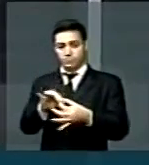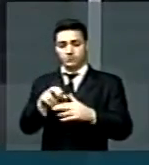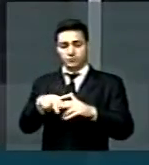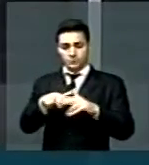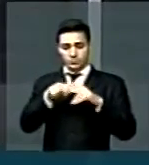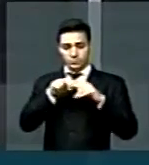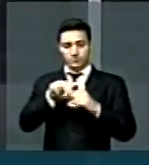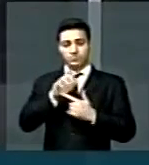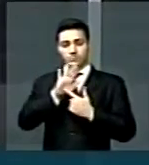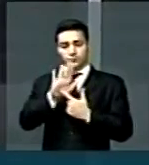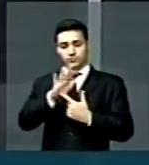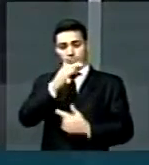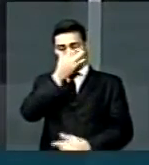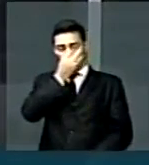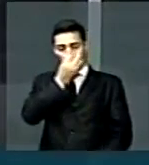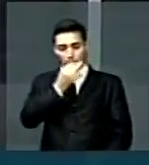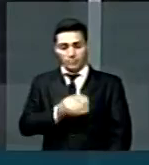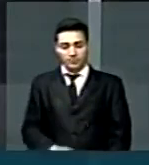destacamos.